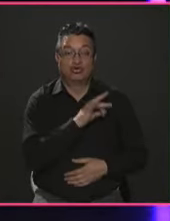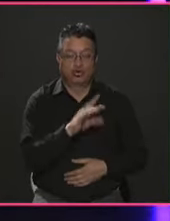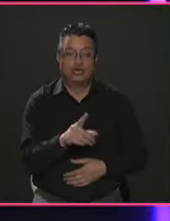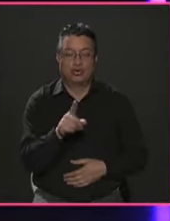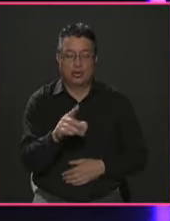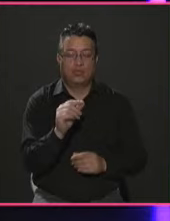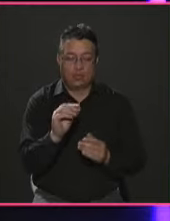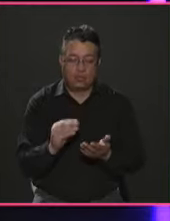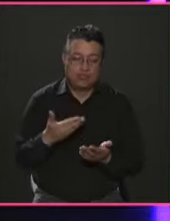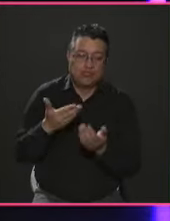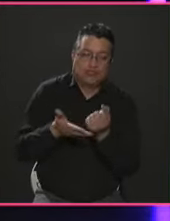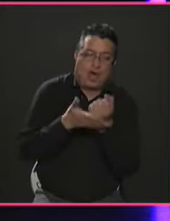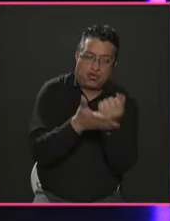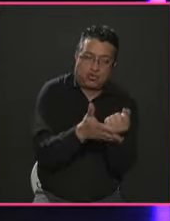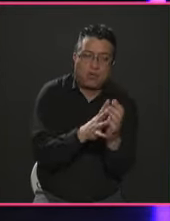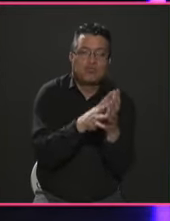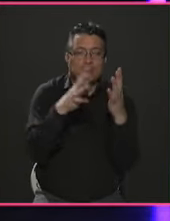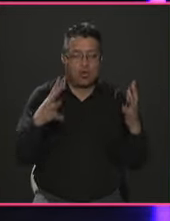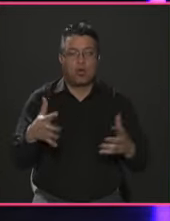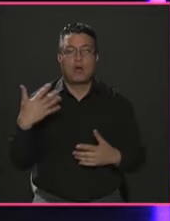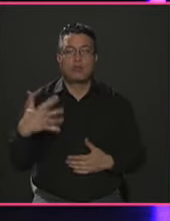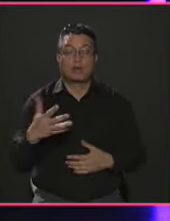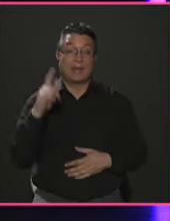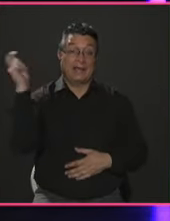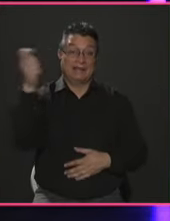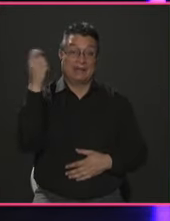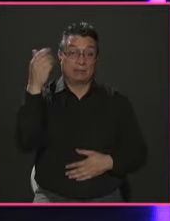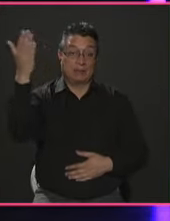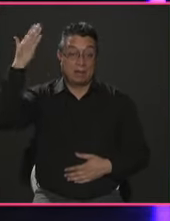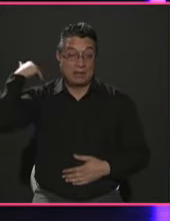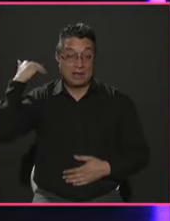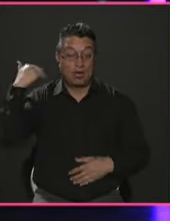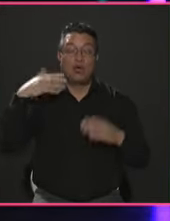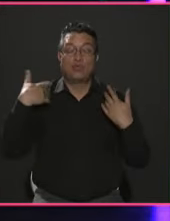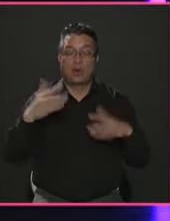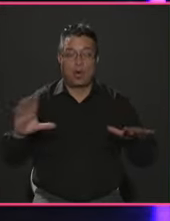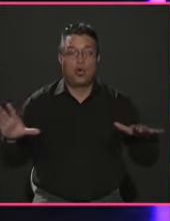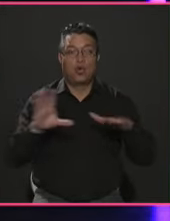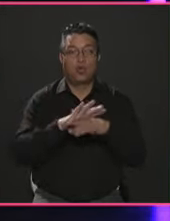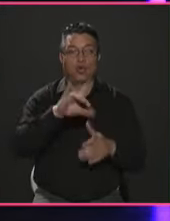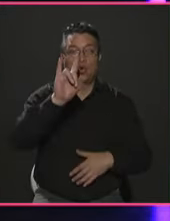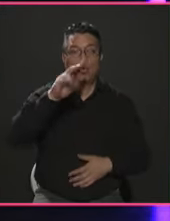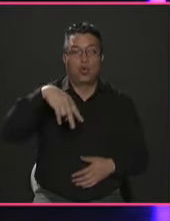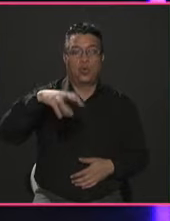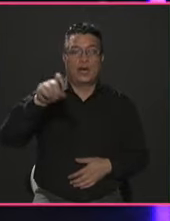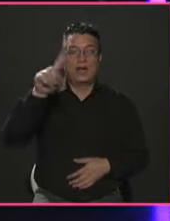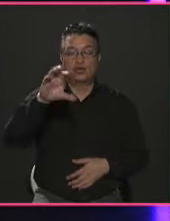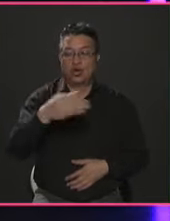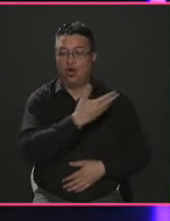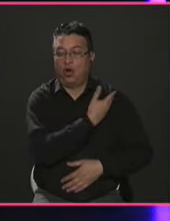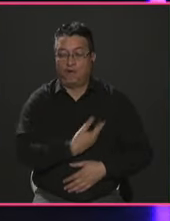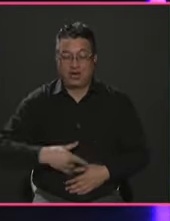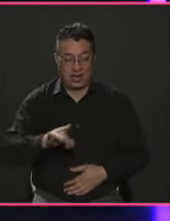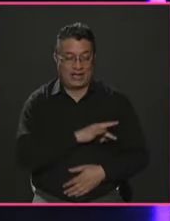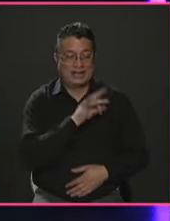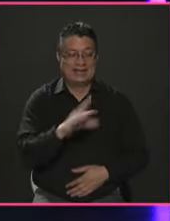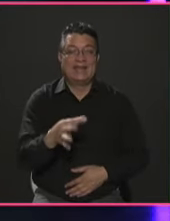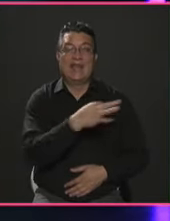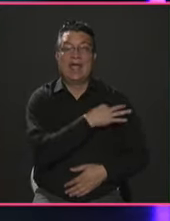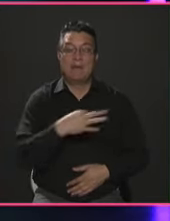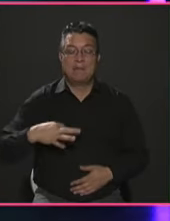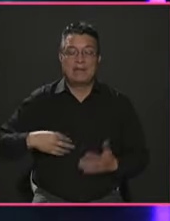grano de arena muy importante en este sentido porque en septiembre pasado junto con la UNESCO el gobierno de chile la ministra de